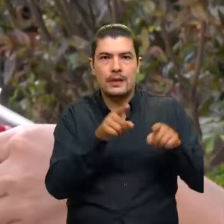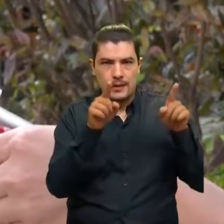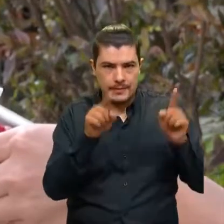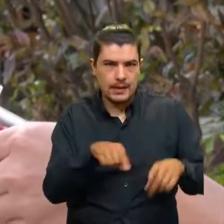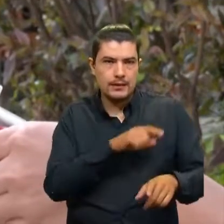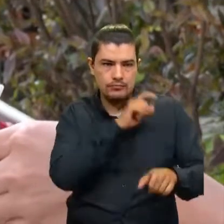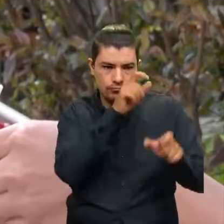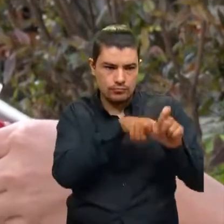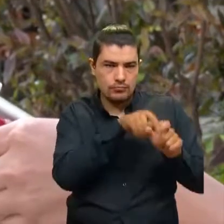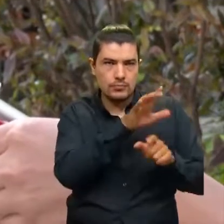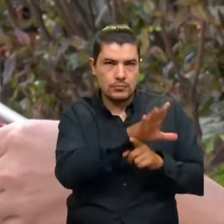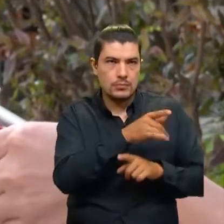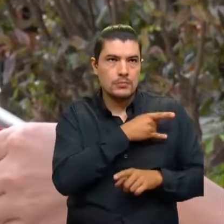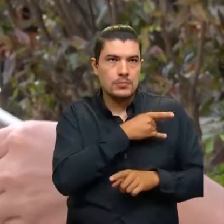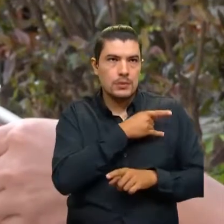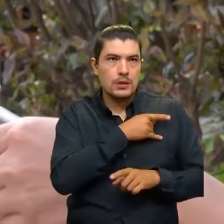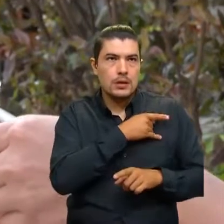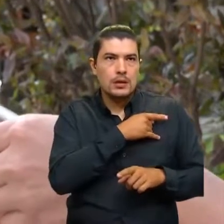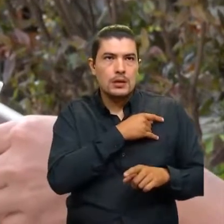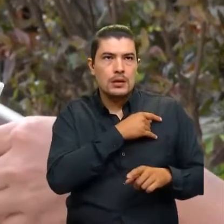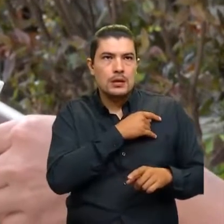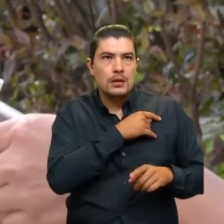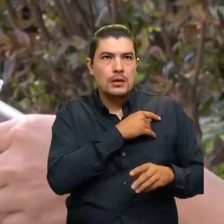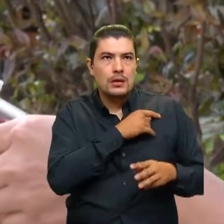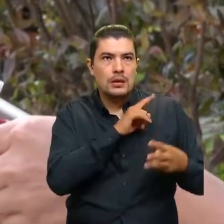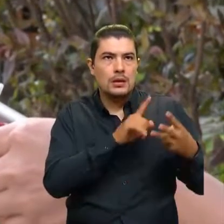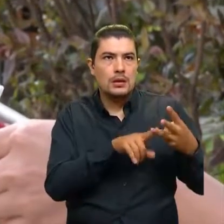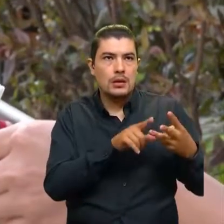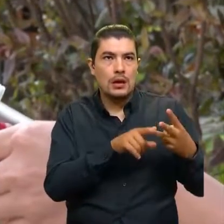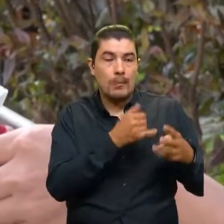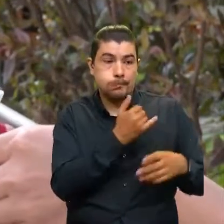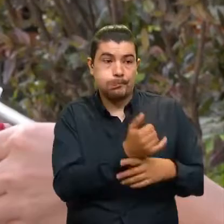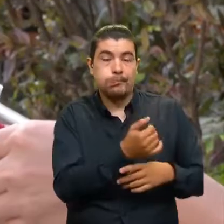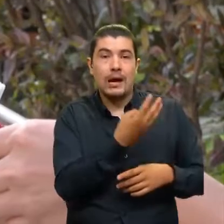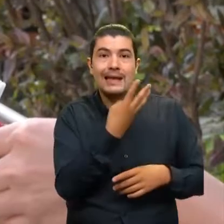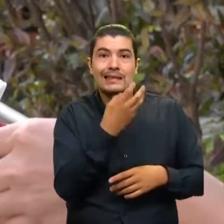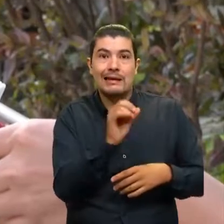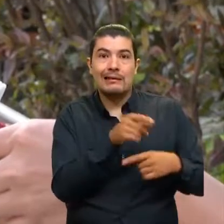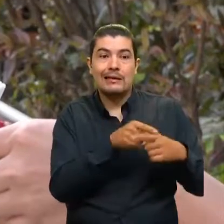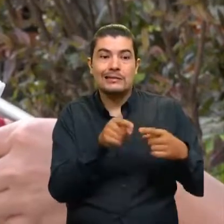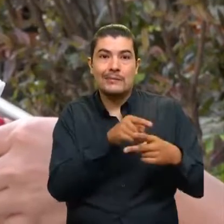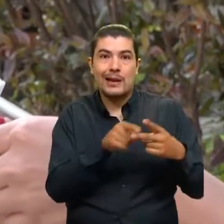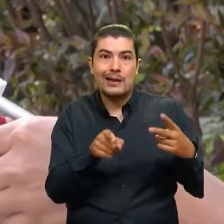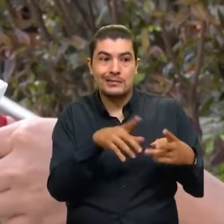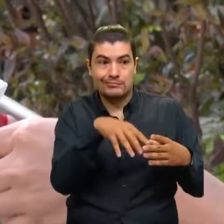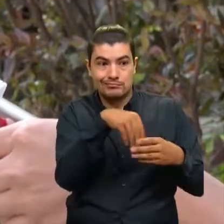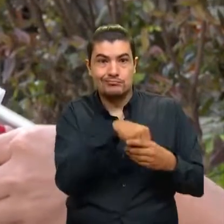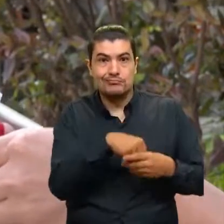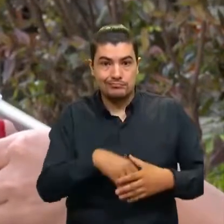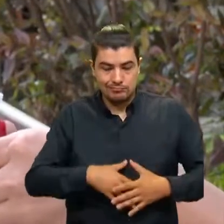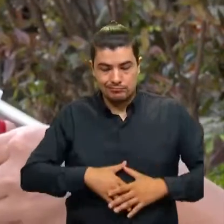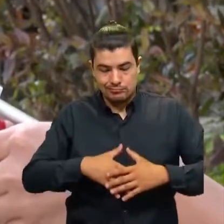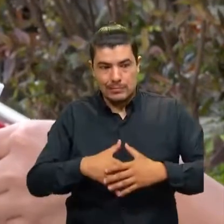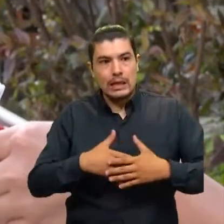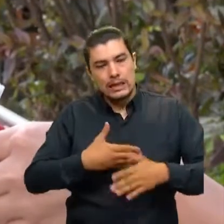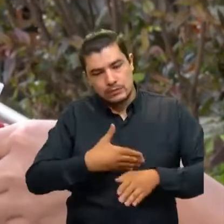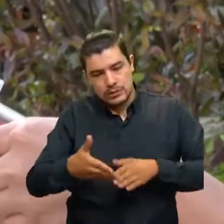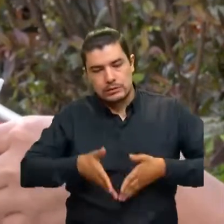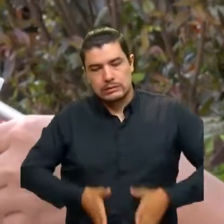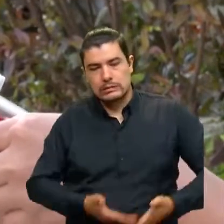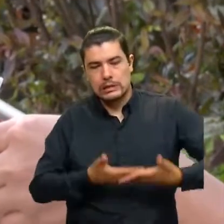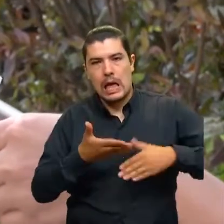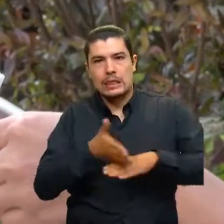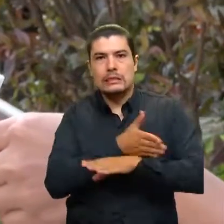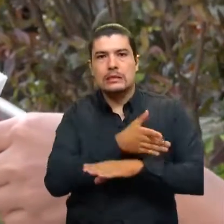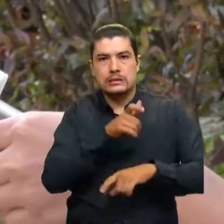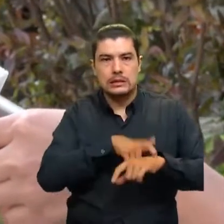la universidad. Fue de 30 semanas. Mi tercer hijo fue de 29